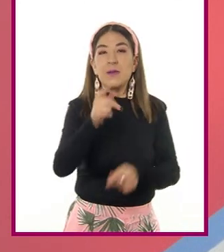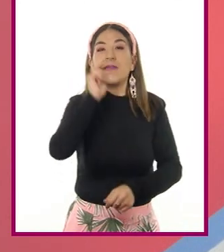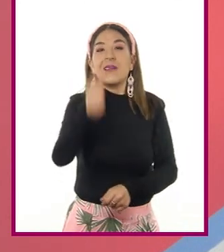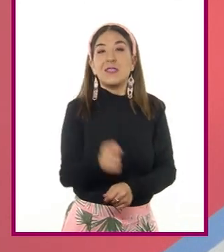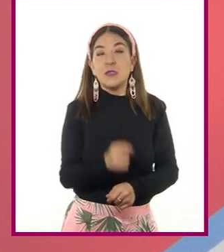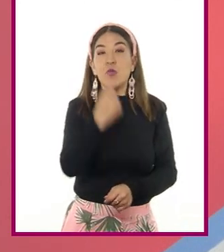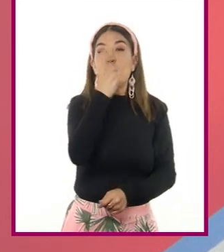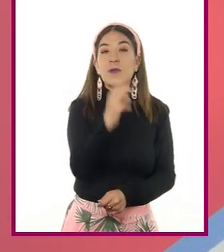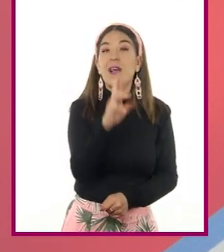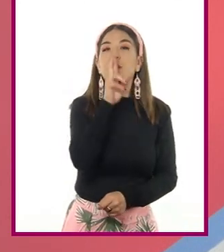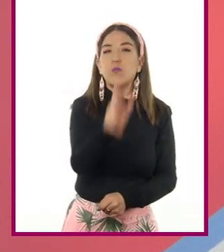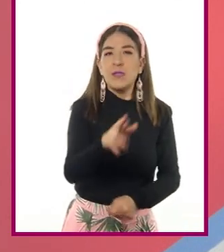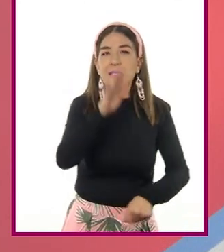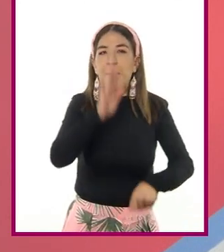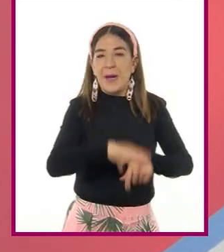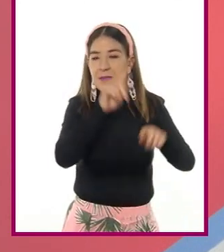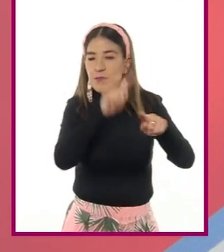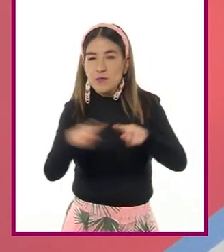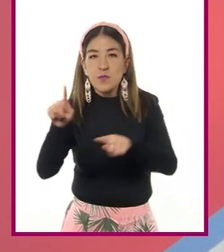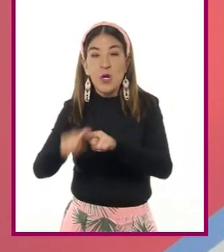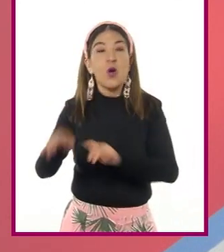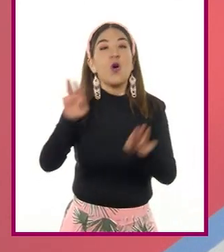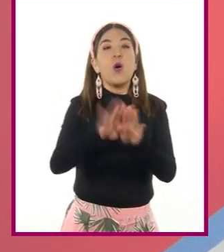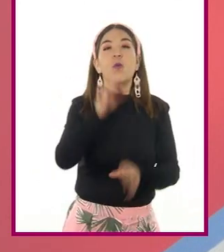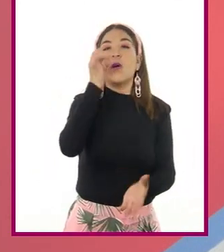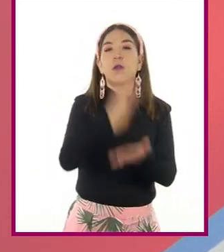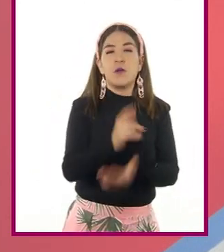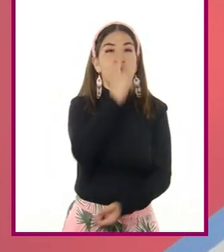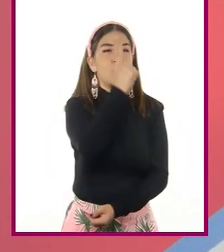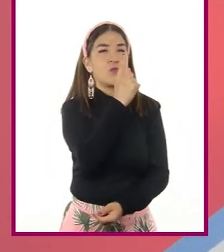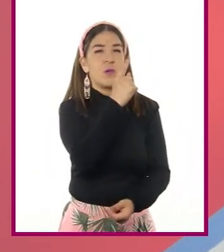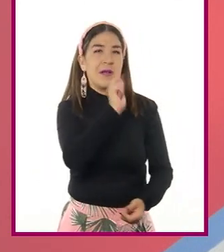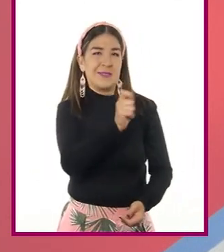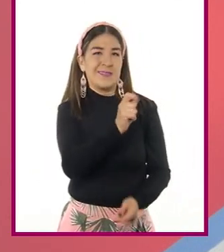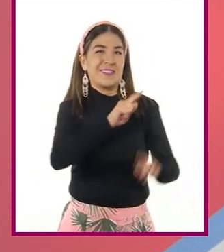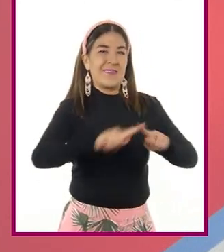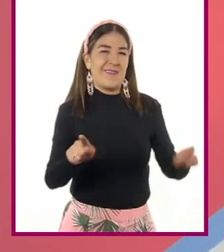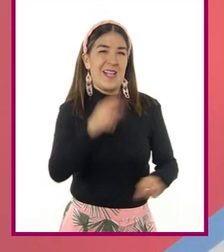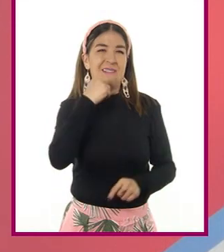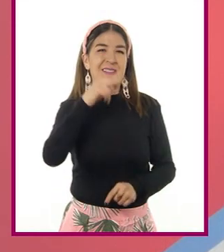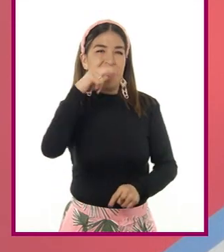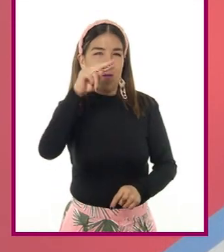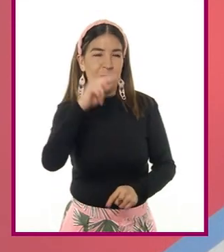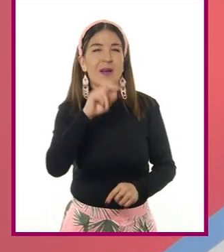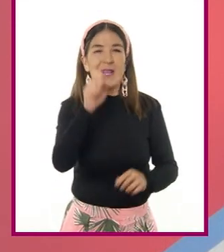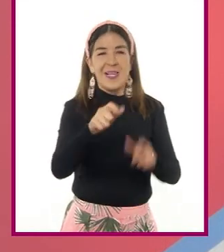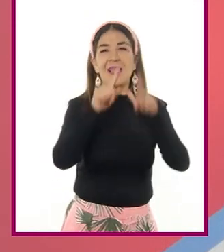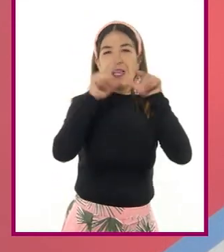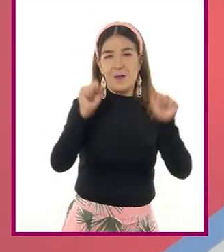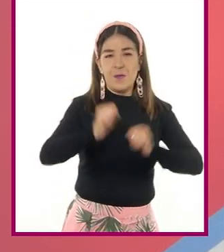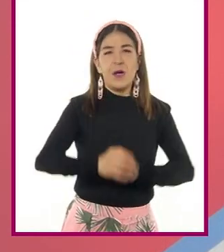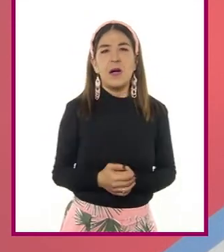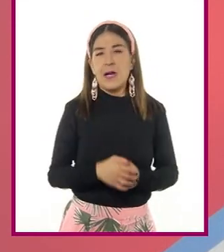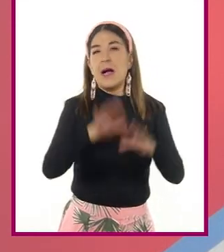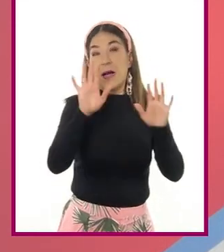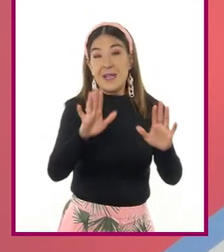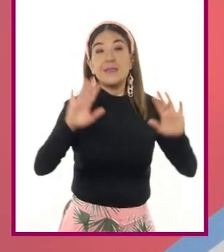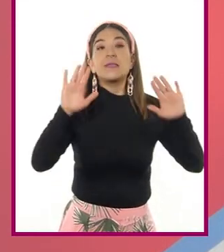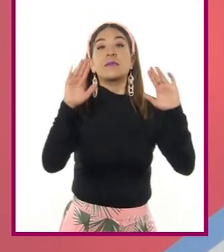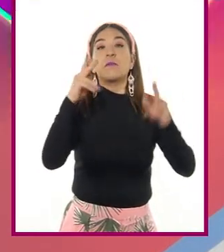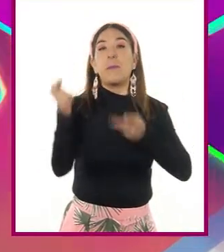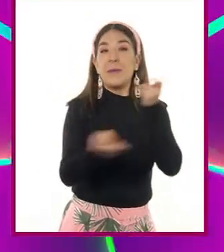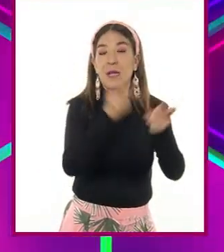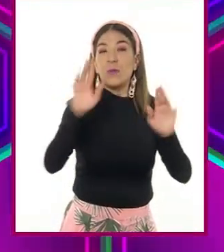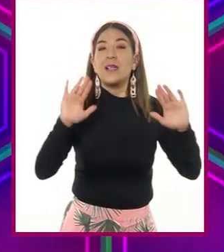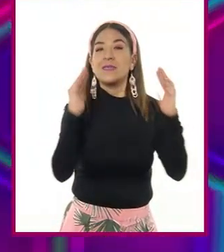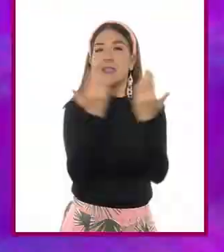una respuesta y no nos limita a decir una sola lengua. Lo que sucede con las preguntas cerradas